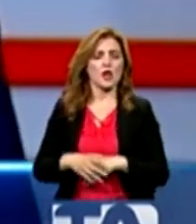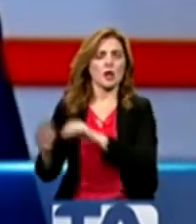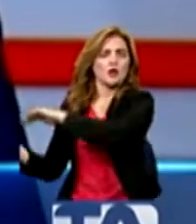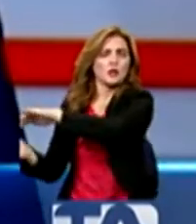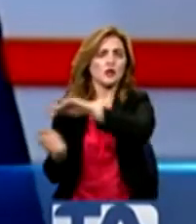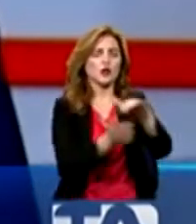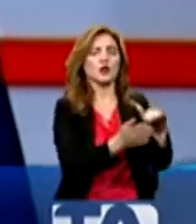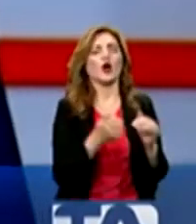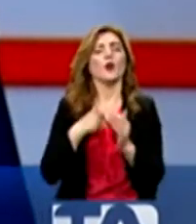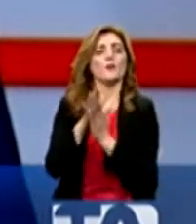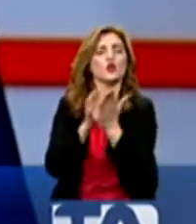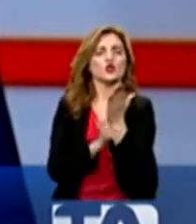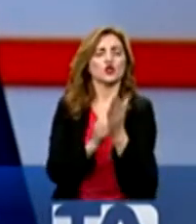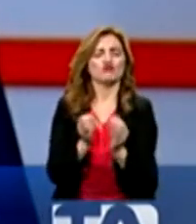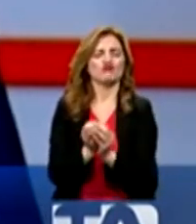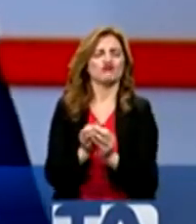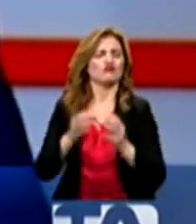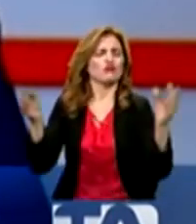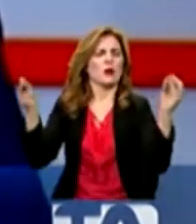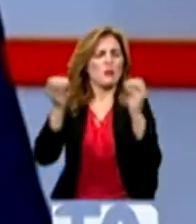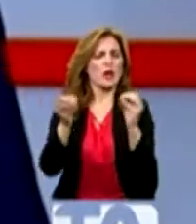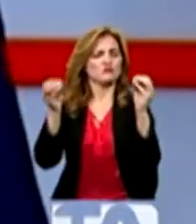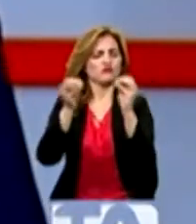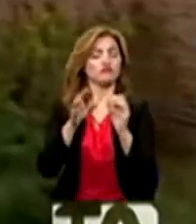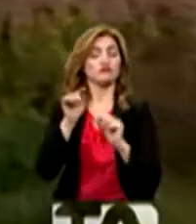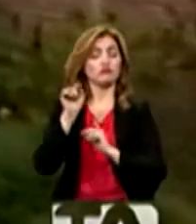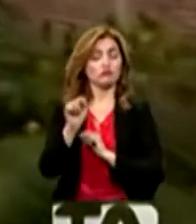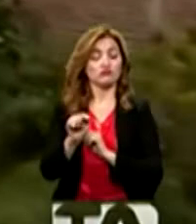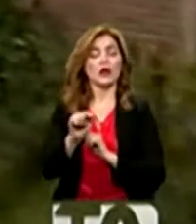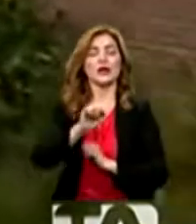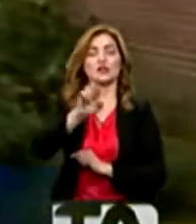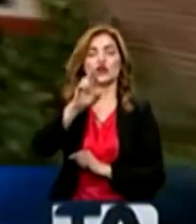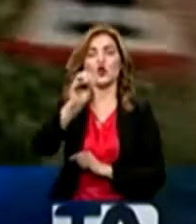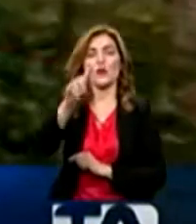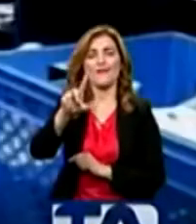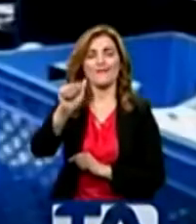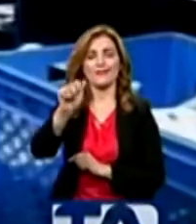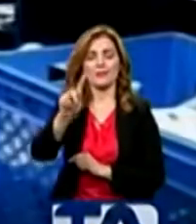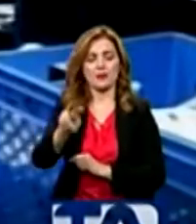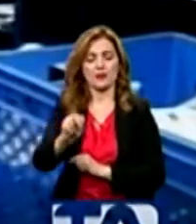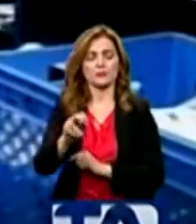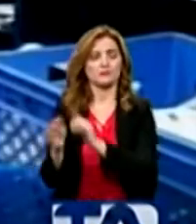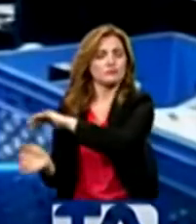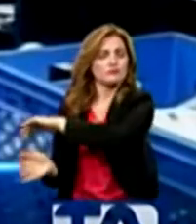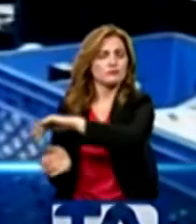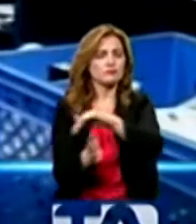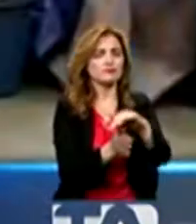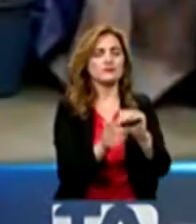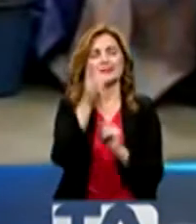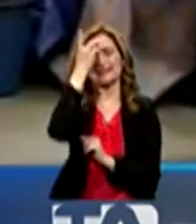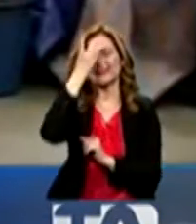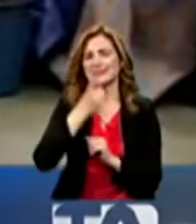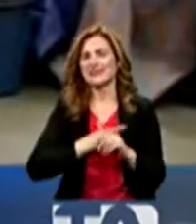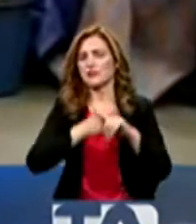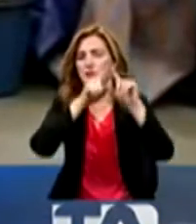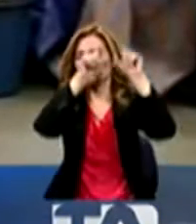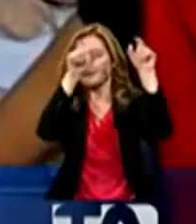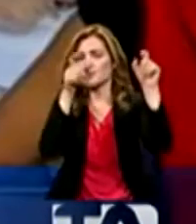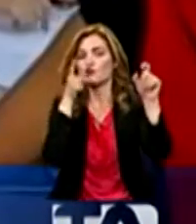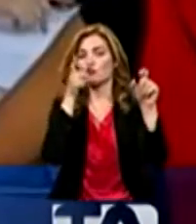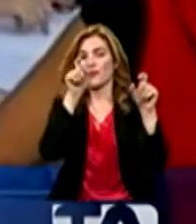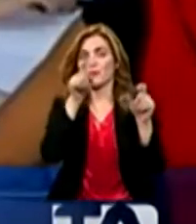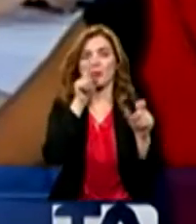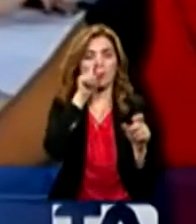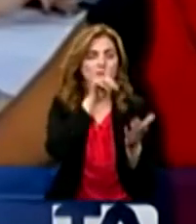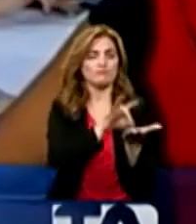Juan Sebastián Roldán. El secretario general de la presidencia se refirió también a la decisión de recortar personal en las empresas públicas. Dijo